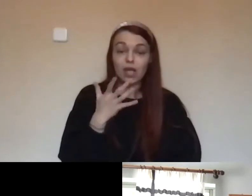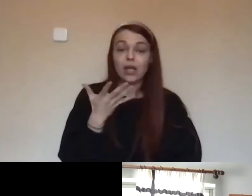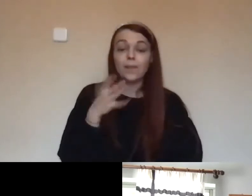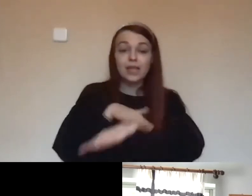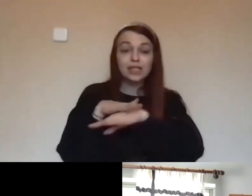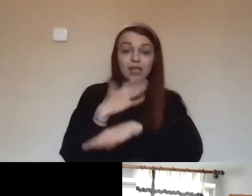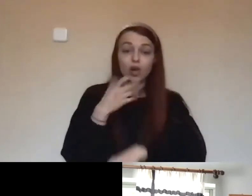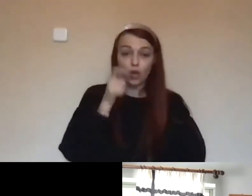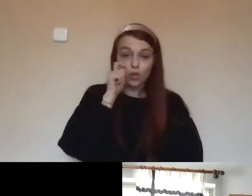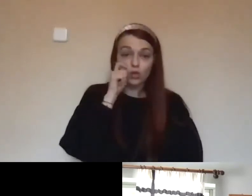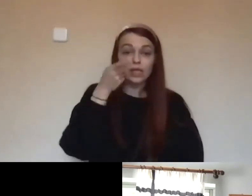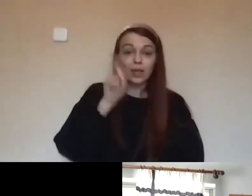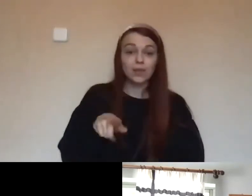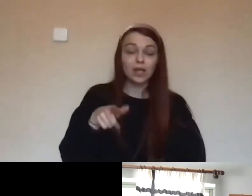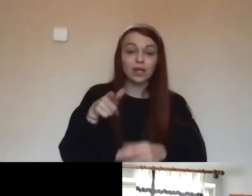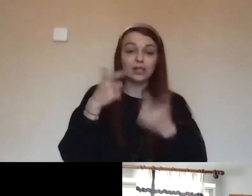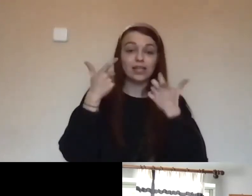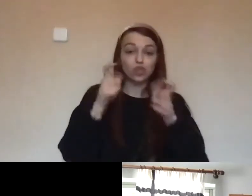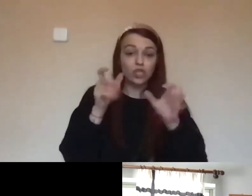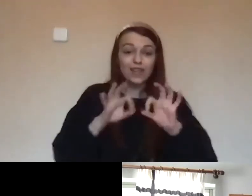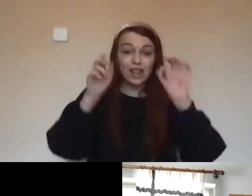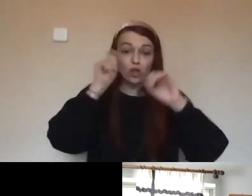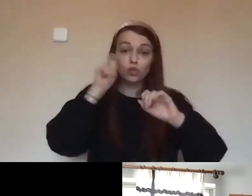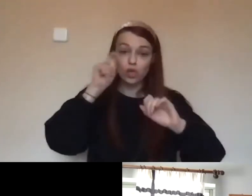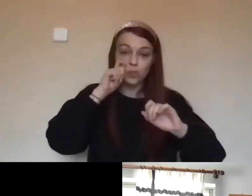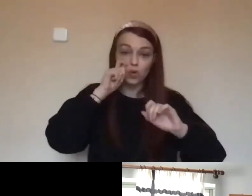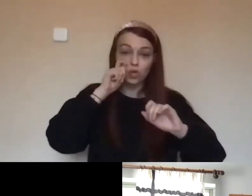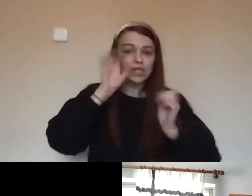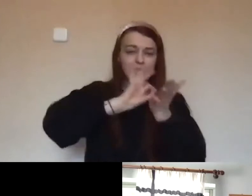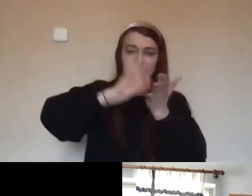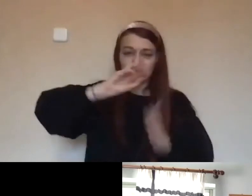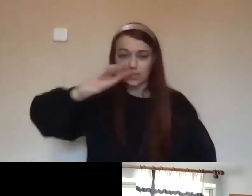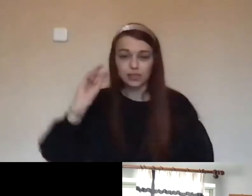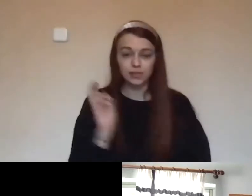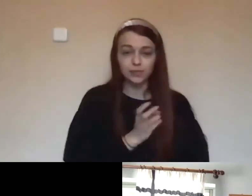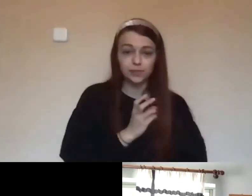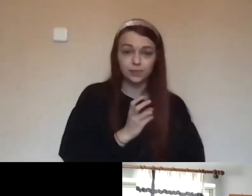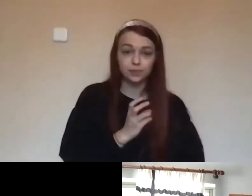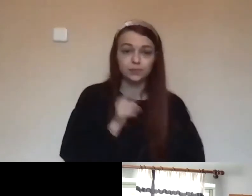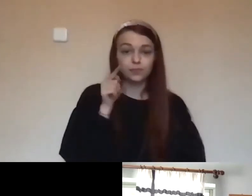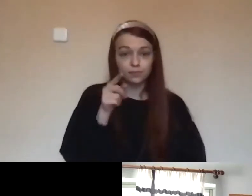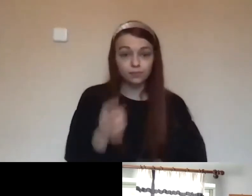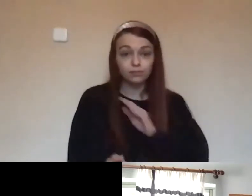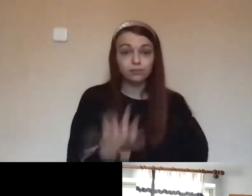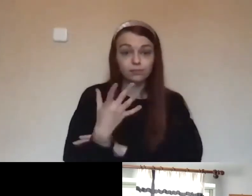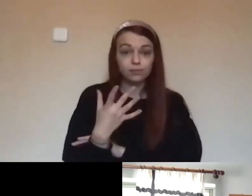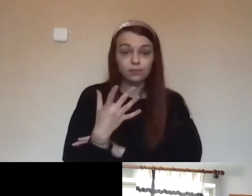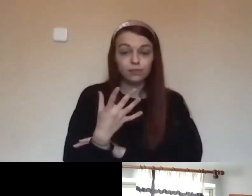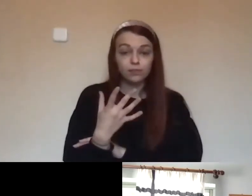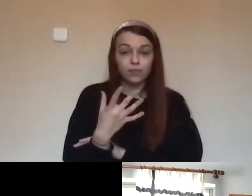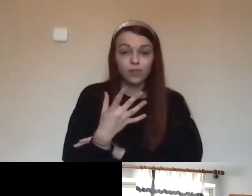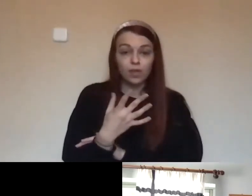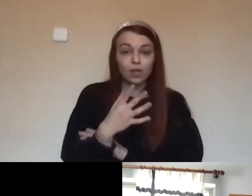gestores especializados en turismo ubicados en distintos servicios. Ese fue el origen de la Red Europea de